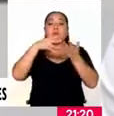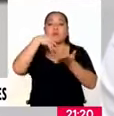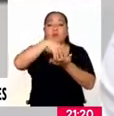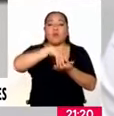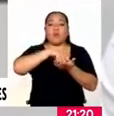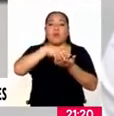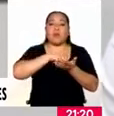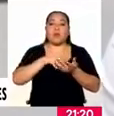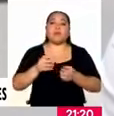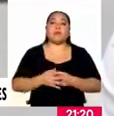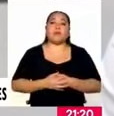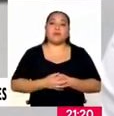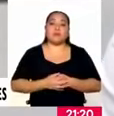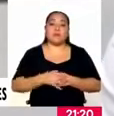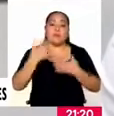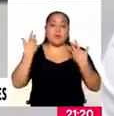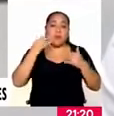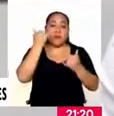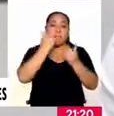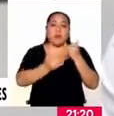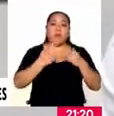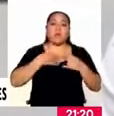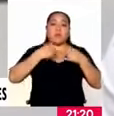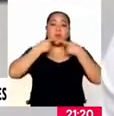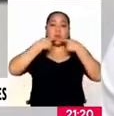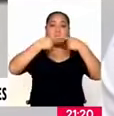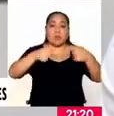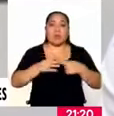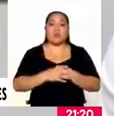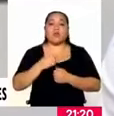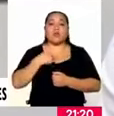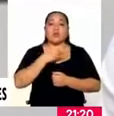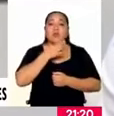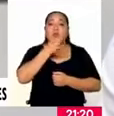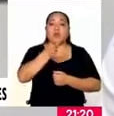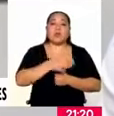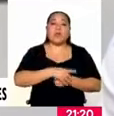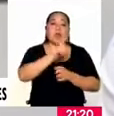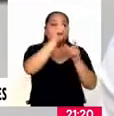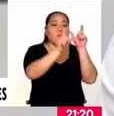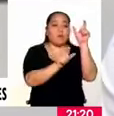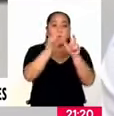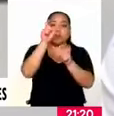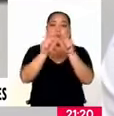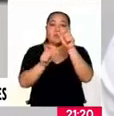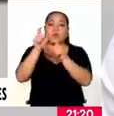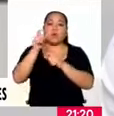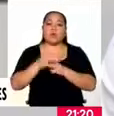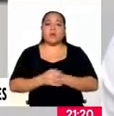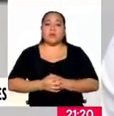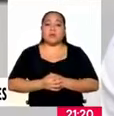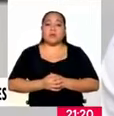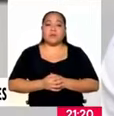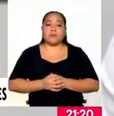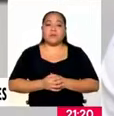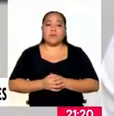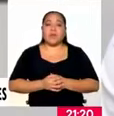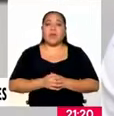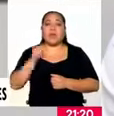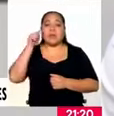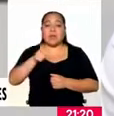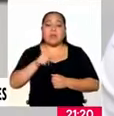vulnerables. Para terminar mi mensaje, quiero dirigirme a los ciudadanos que están realizando